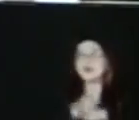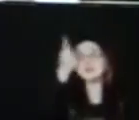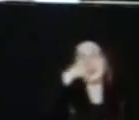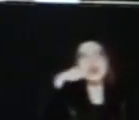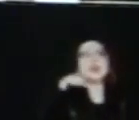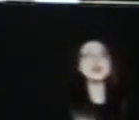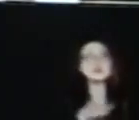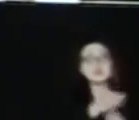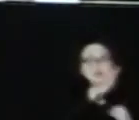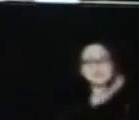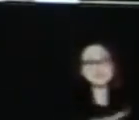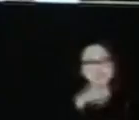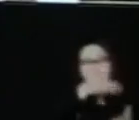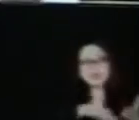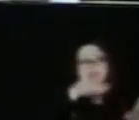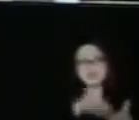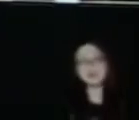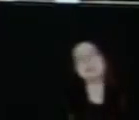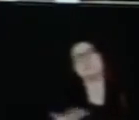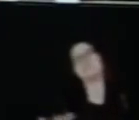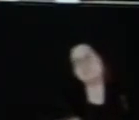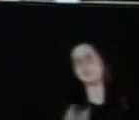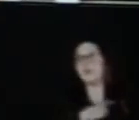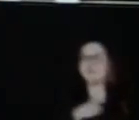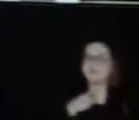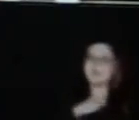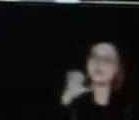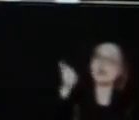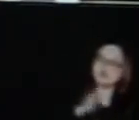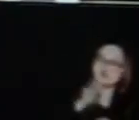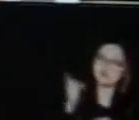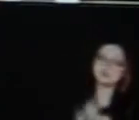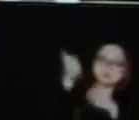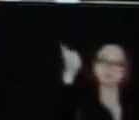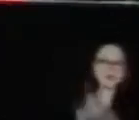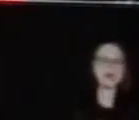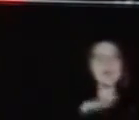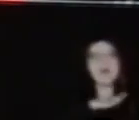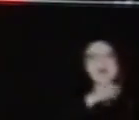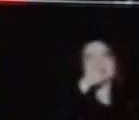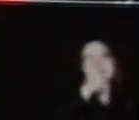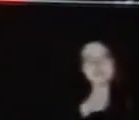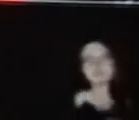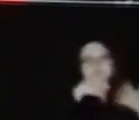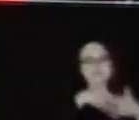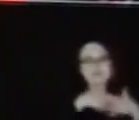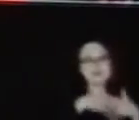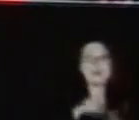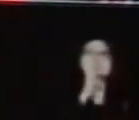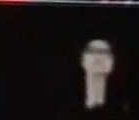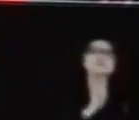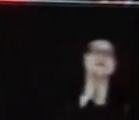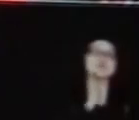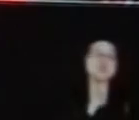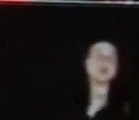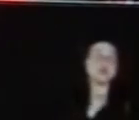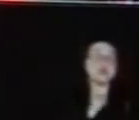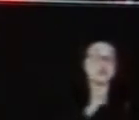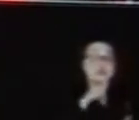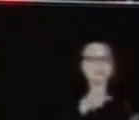abastecer a las únicas 6 refinerías que apenas sobreviven. Téngase en cuenta